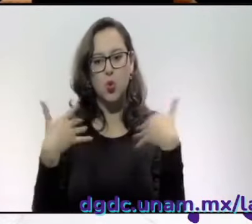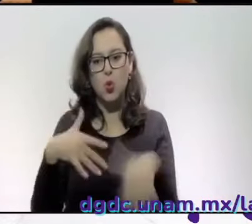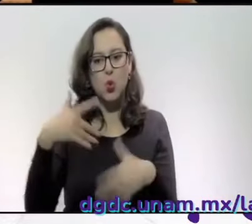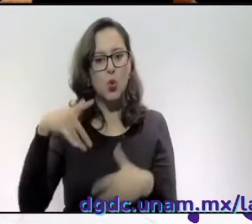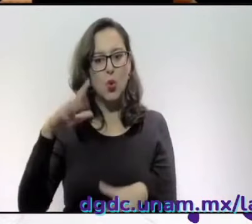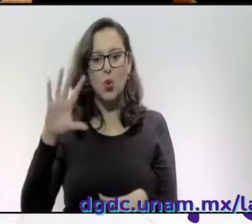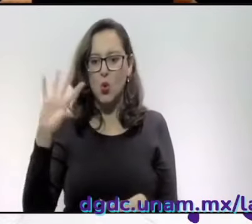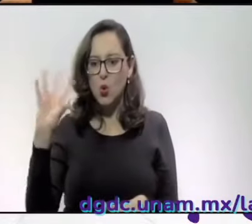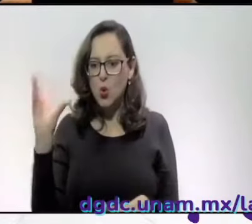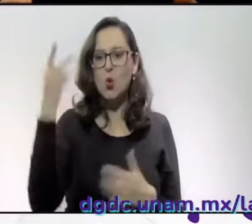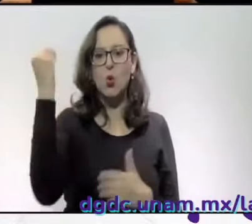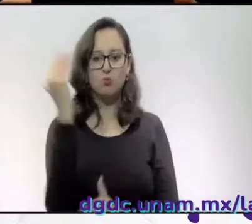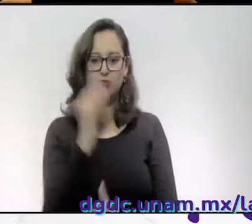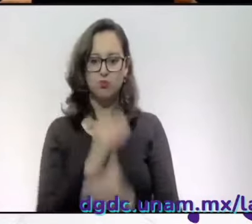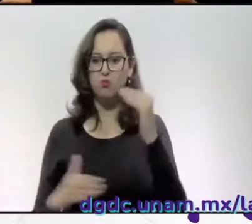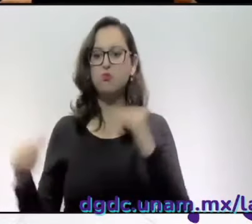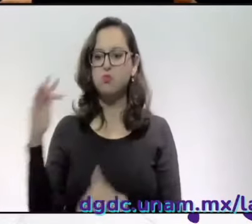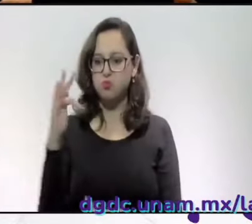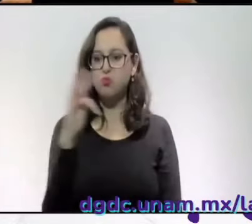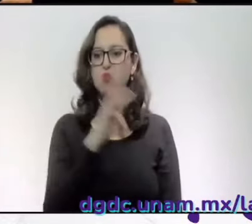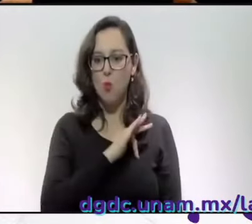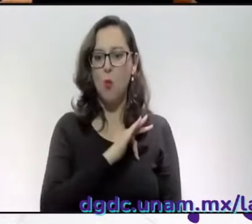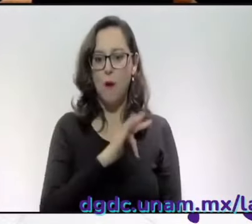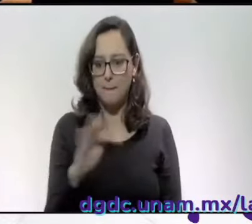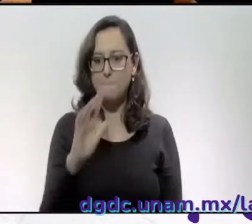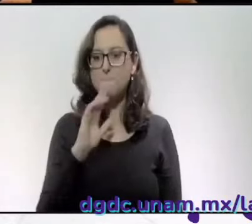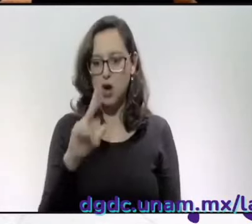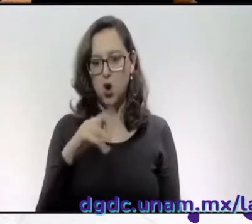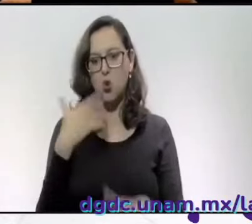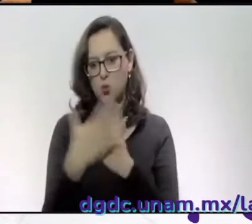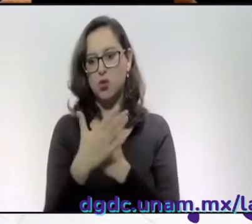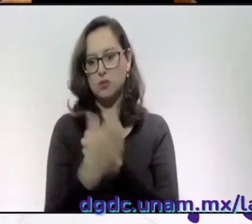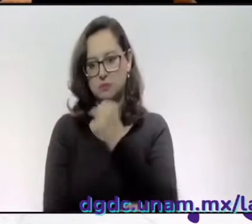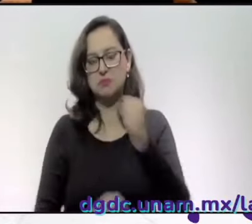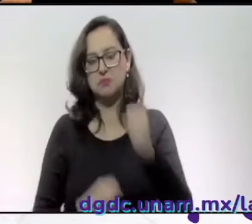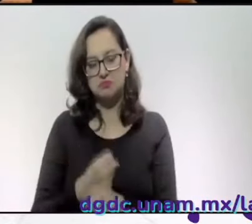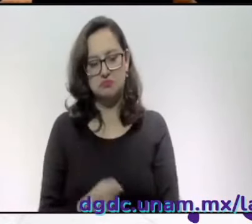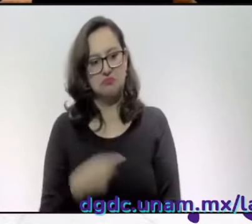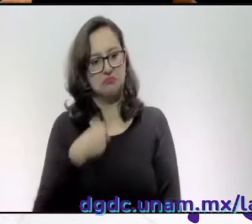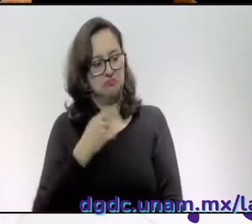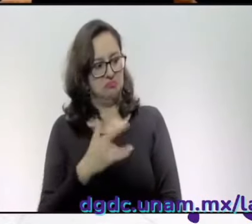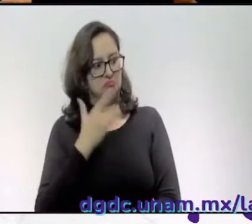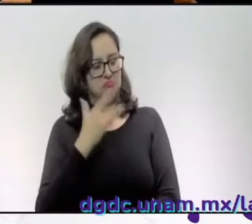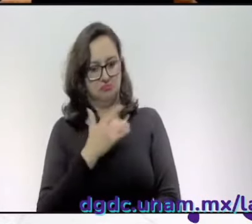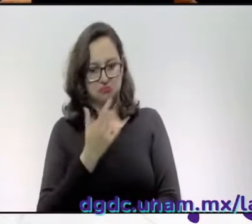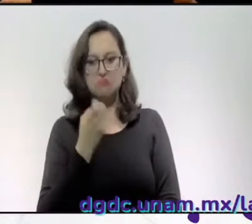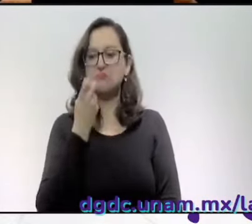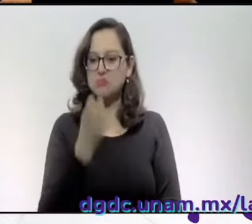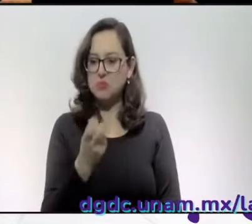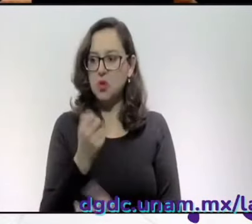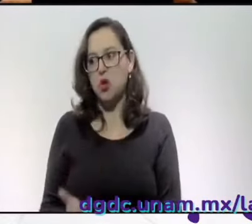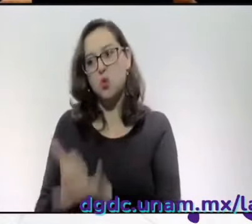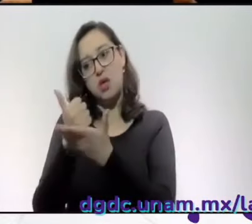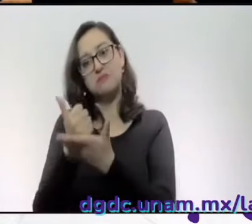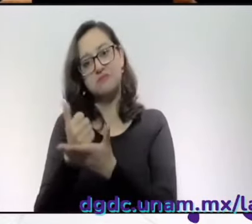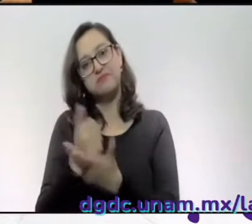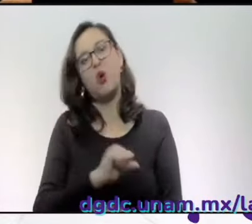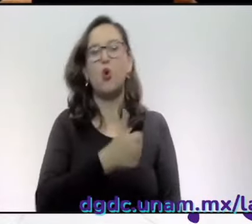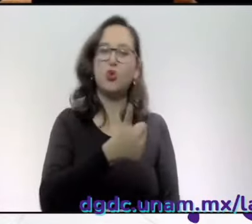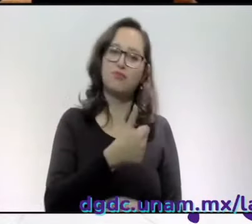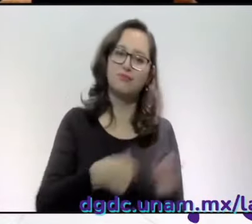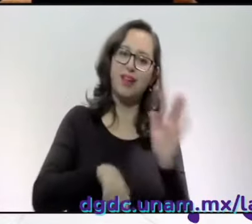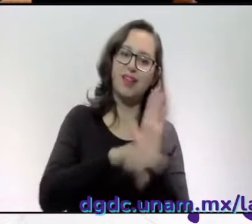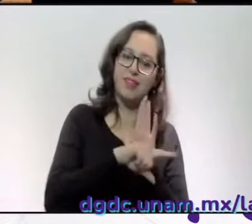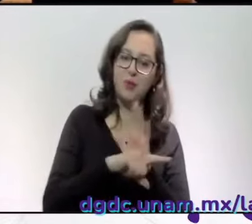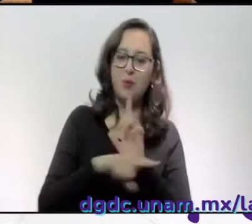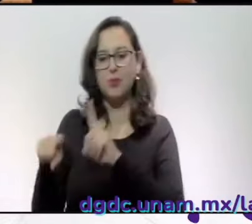desarrollado, pues van a poderse explotar mucho mejor en los próximos años. Entonces creo que por ese lado ha ayudado, pero por otros lados ha sido muy, muy grave. Pero sí, ojalá